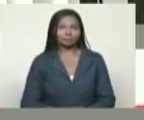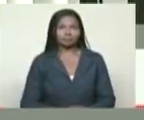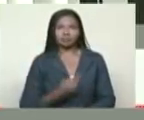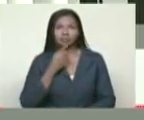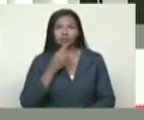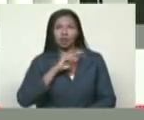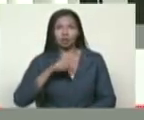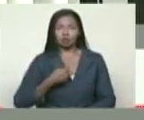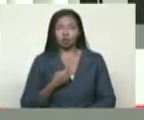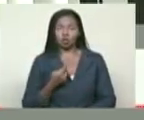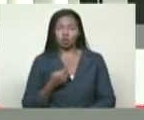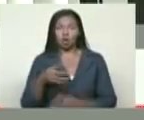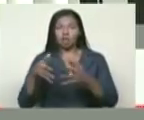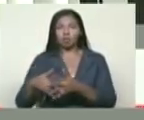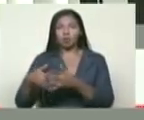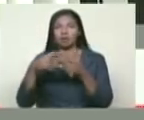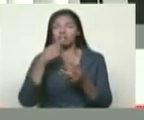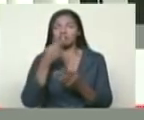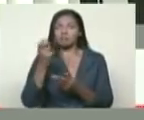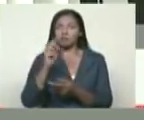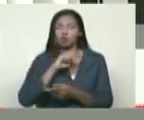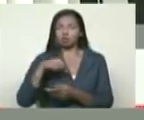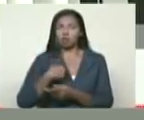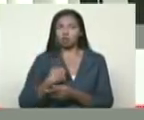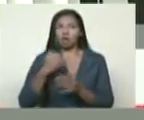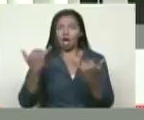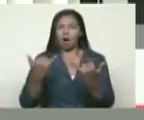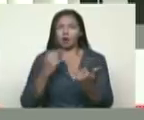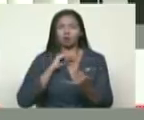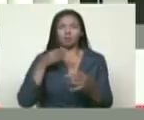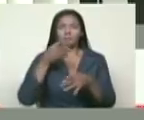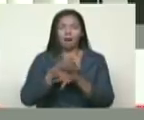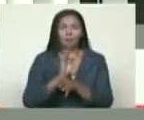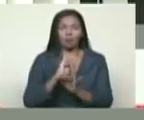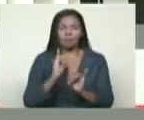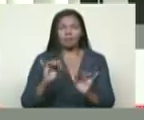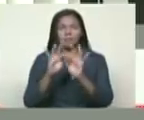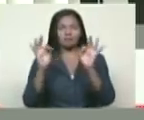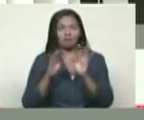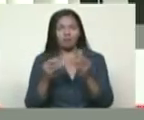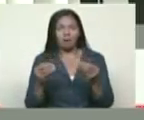dijeron a nosotros los gringos cuando le dijimos eso? Ahora vamos por el colapso de su economía.